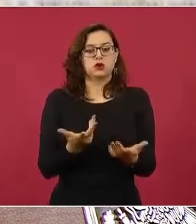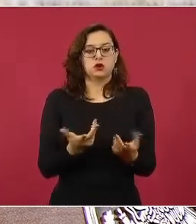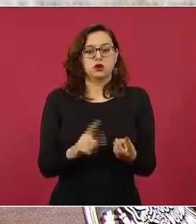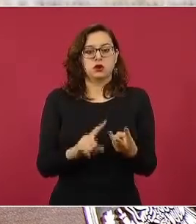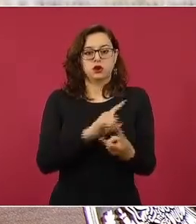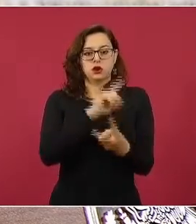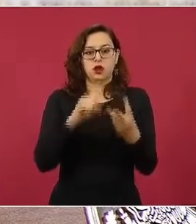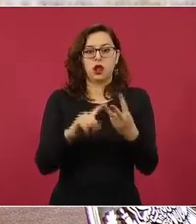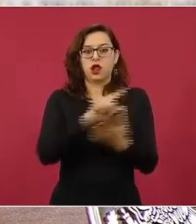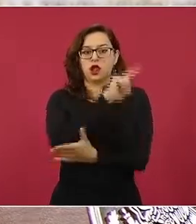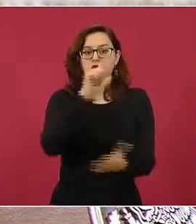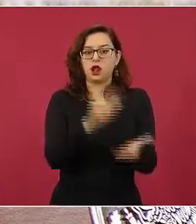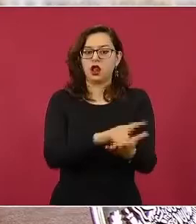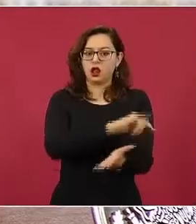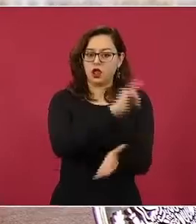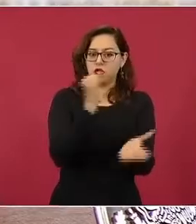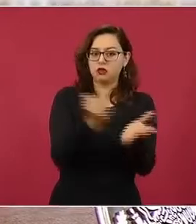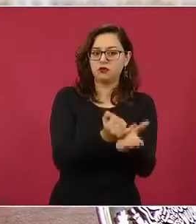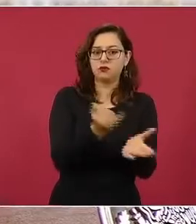la reforma fiscal,